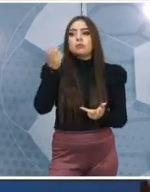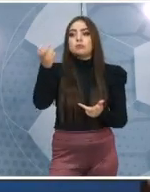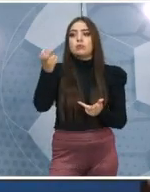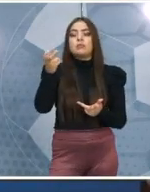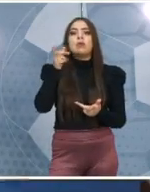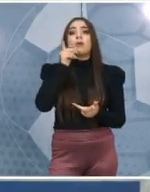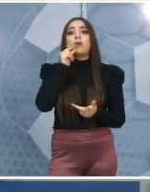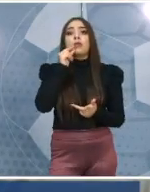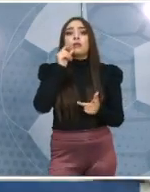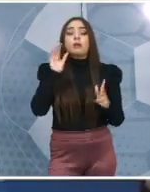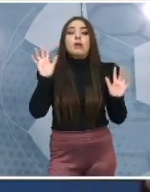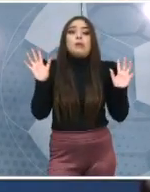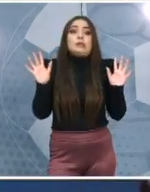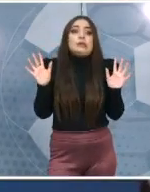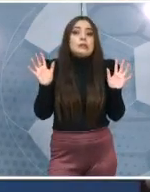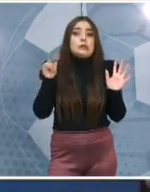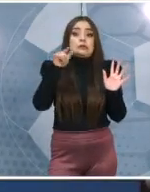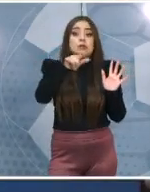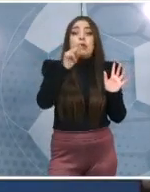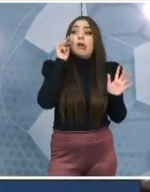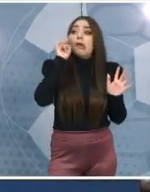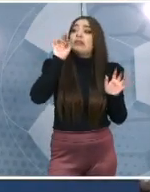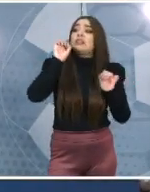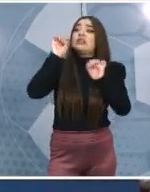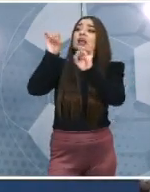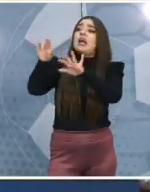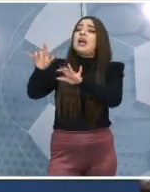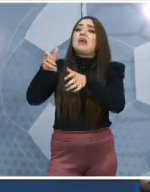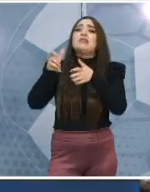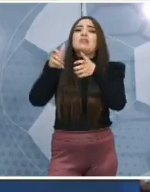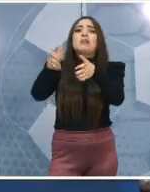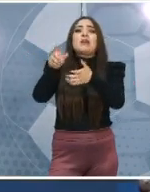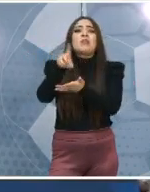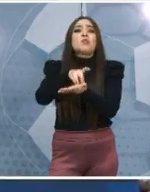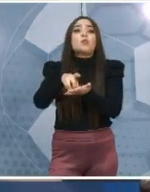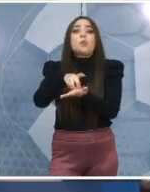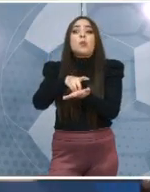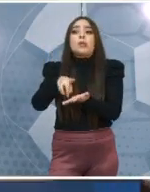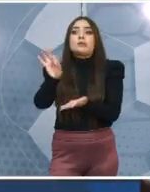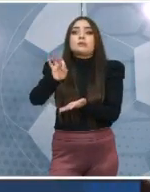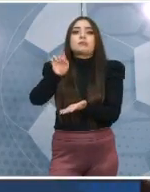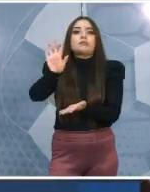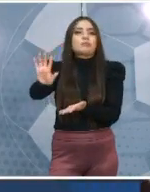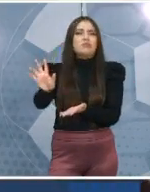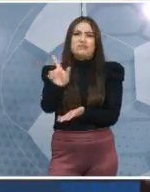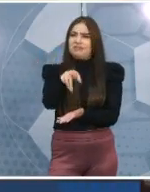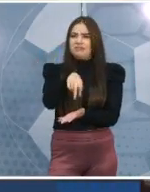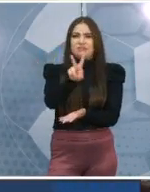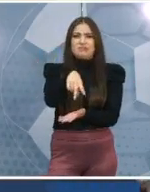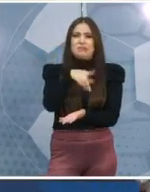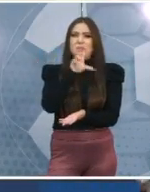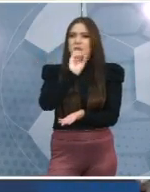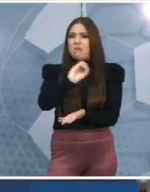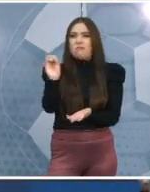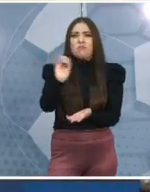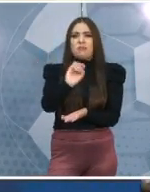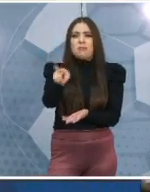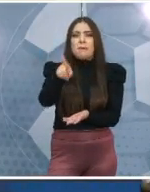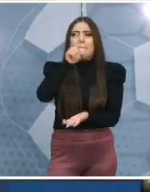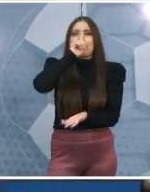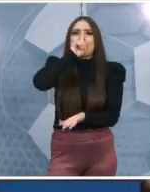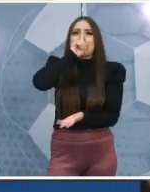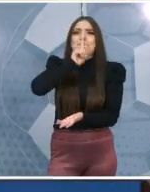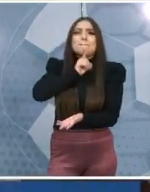dijeron, los encontramos drogados en la calle. Y no es cierto, no es cierto, los sacaron de su casa, ¿sí?